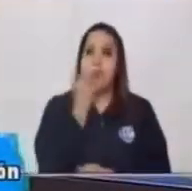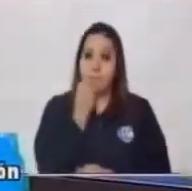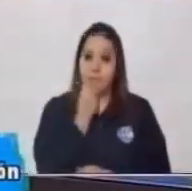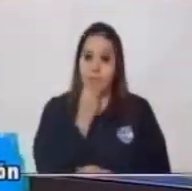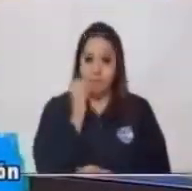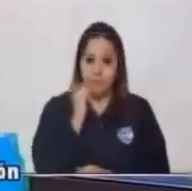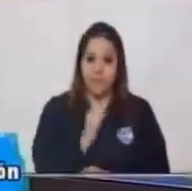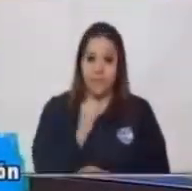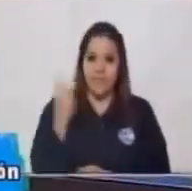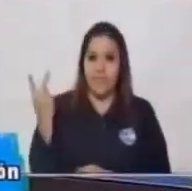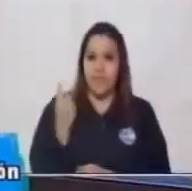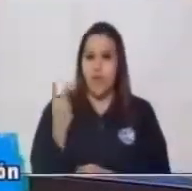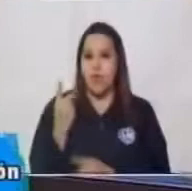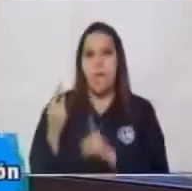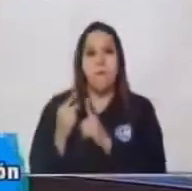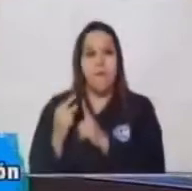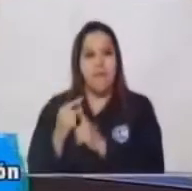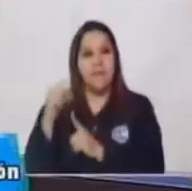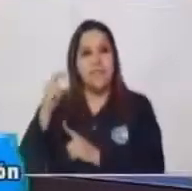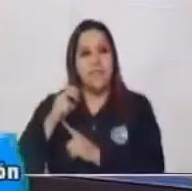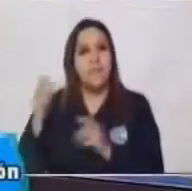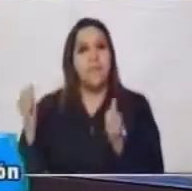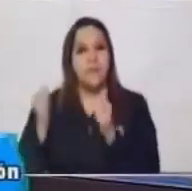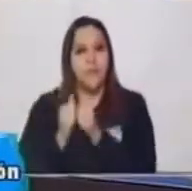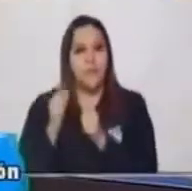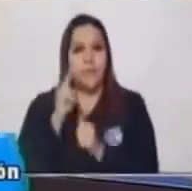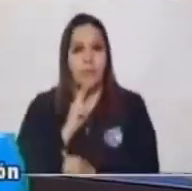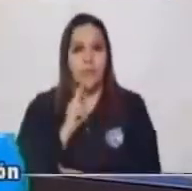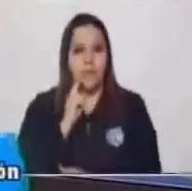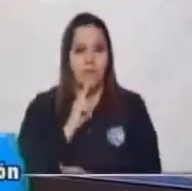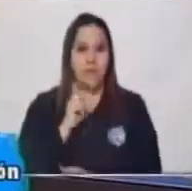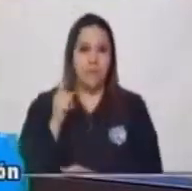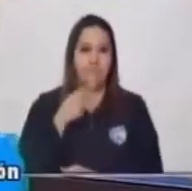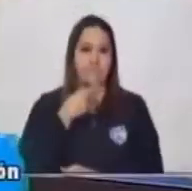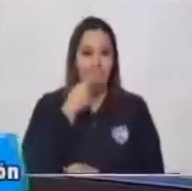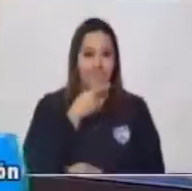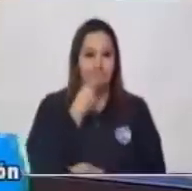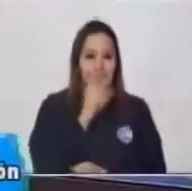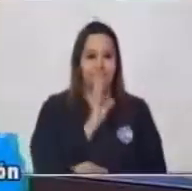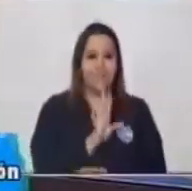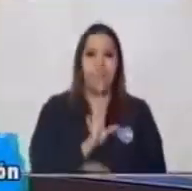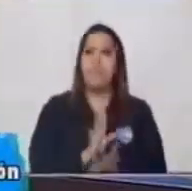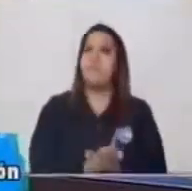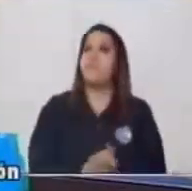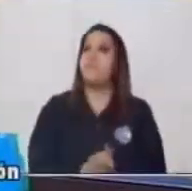compuesto. Pero ¿qué otras cosas forman el predicado? ¿Te recuerdas que vimos